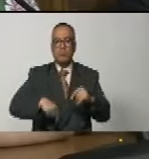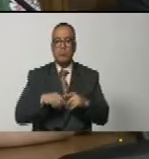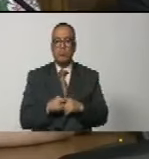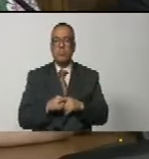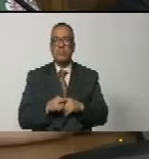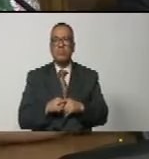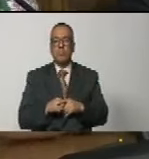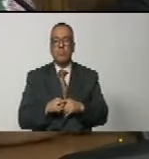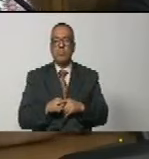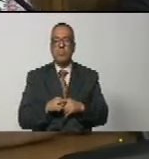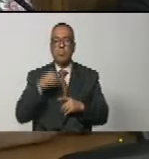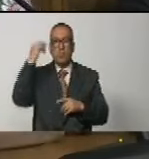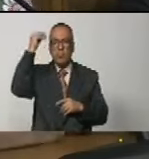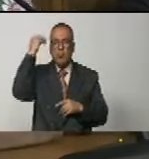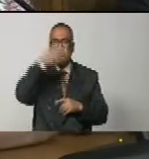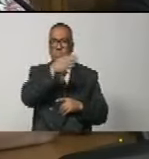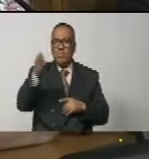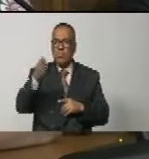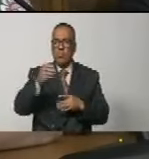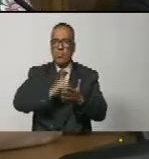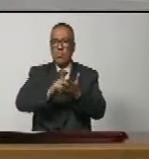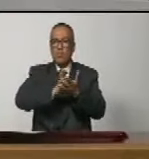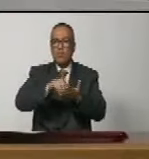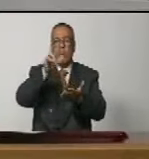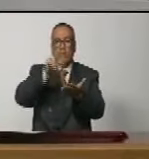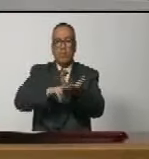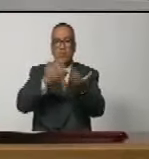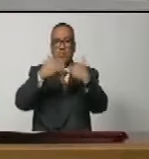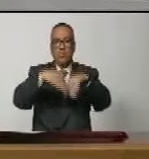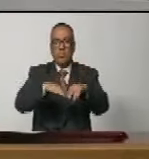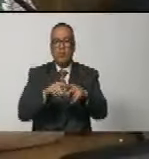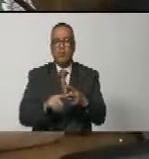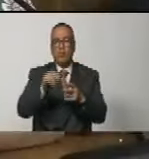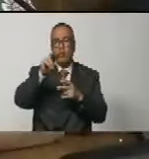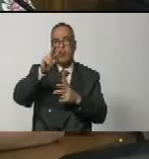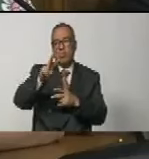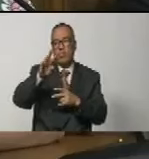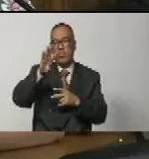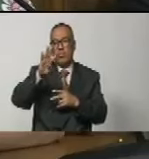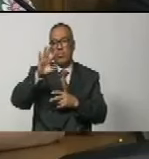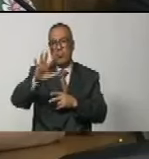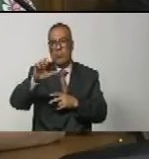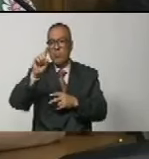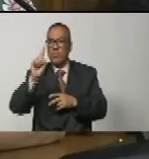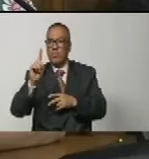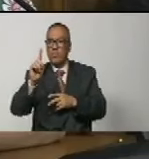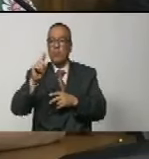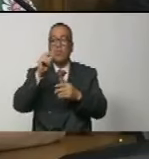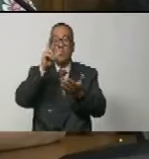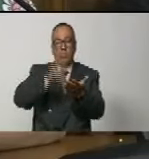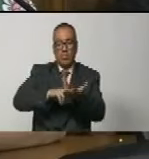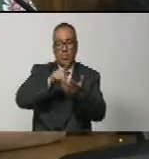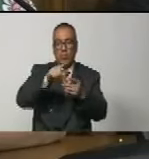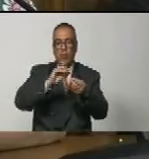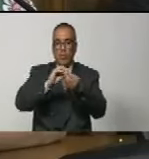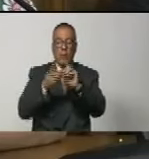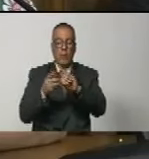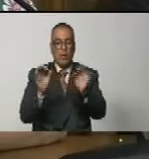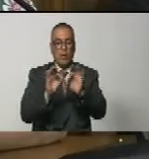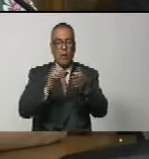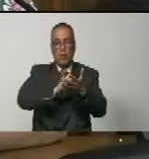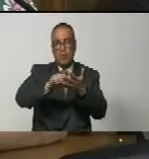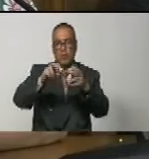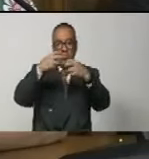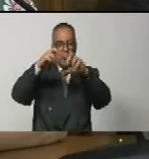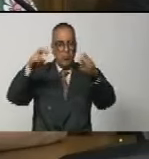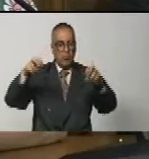presidente. En consideración al artículo. Aprobado. Siguiente. Ducentésimo quincuagésimo primero. Se sugiere aprobar sin modificación la